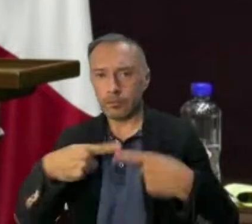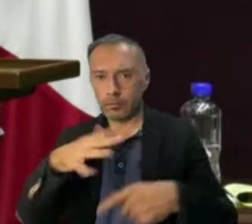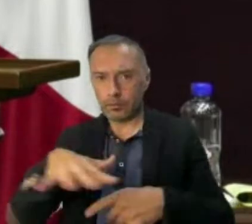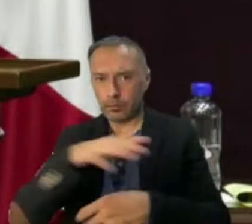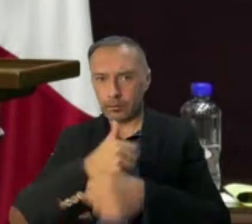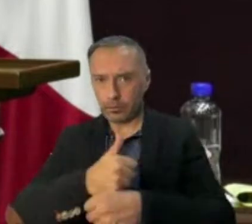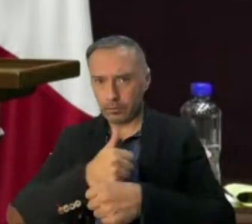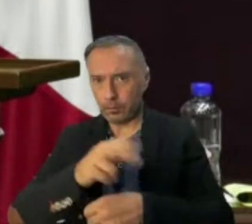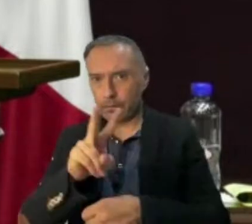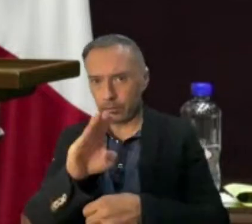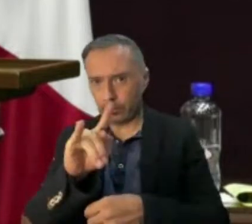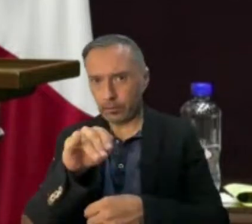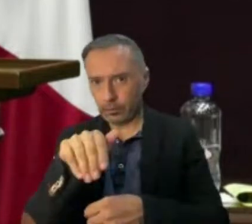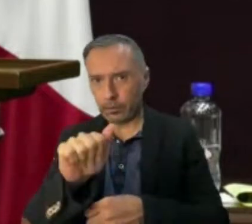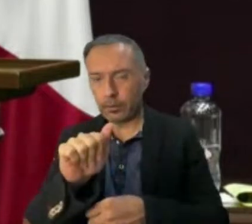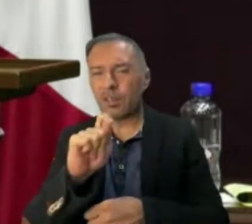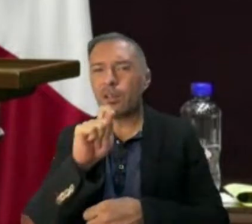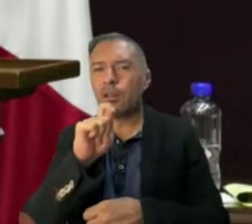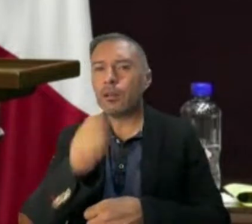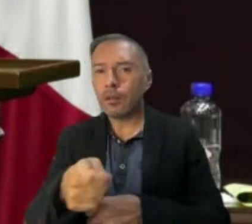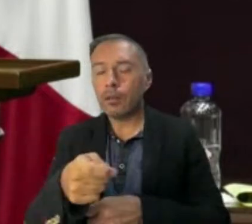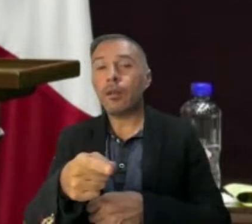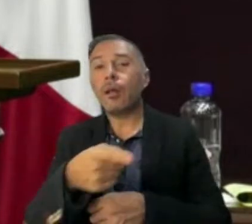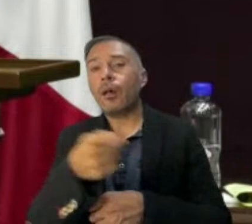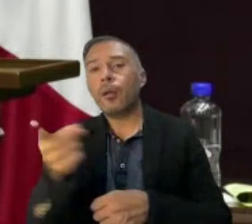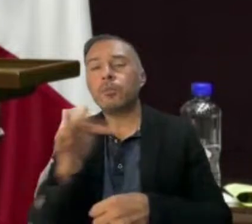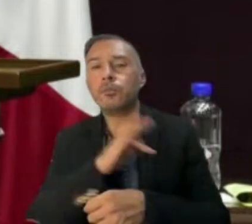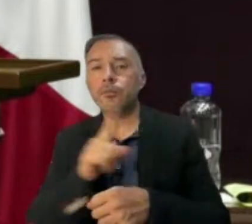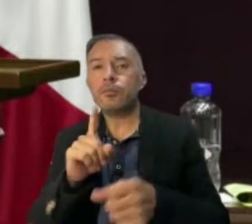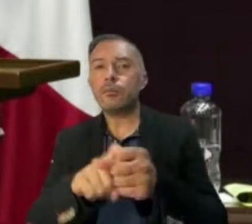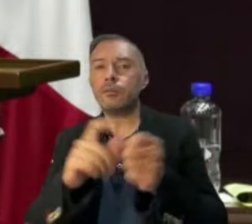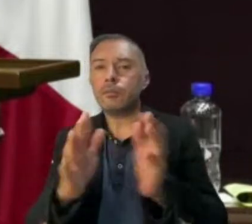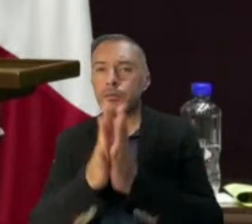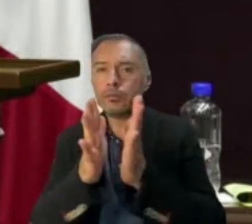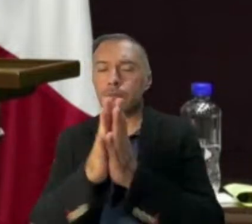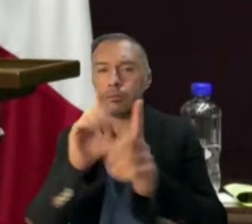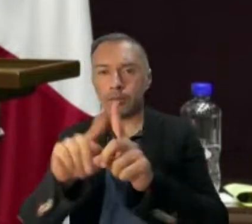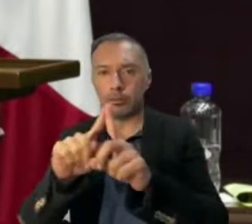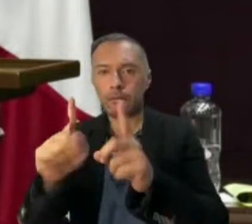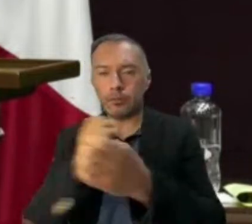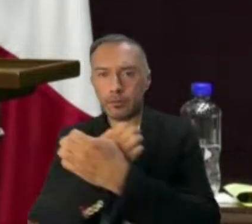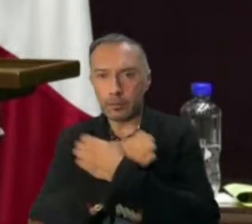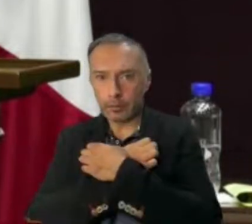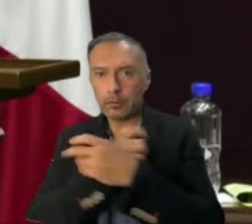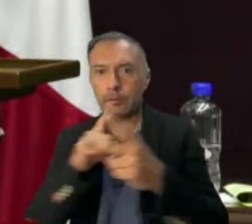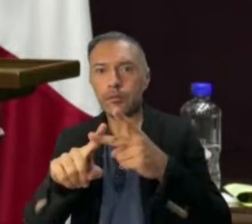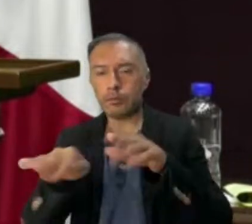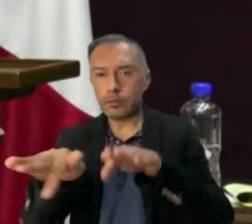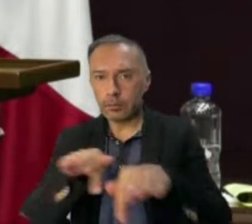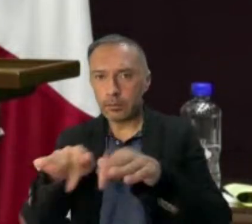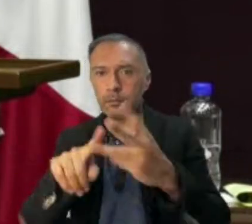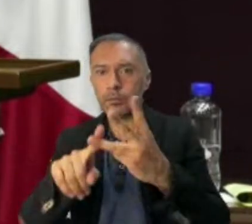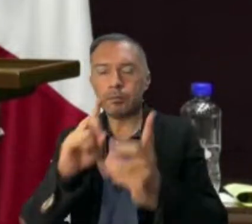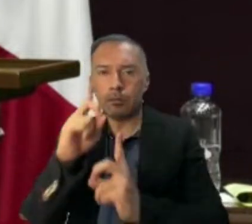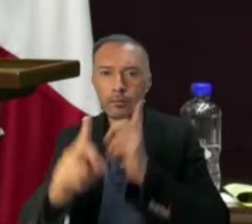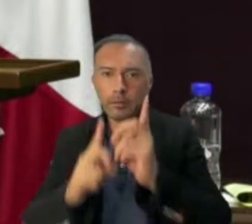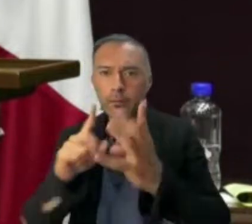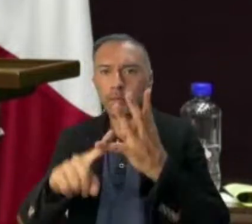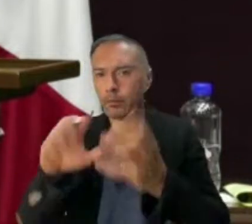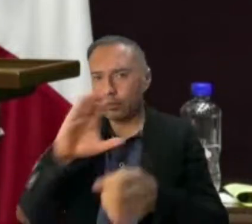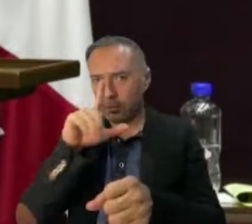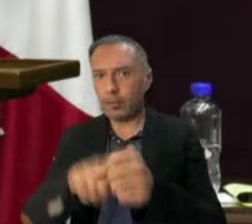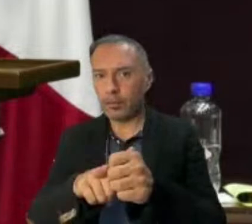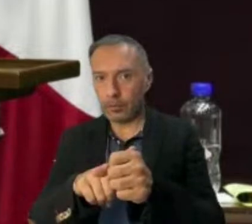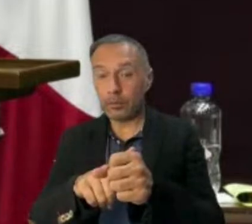Esto implica facilitar su participación en actividades educativas, laborales, deportivas o culturales.